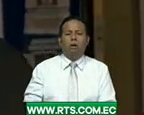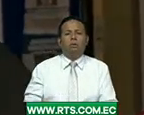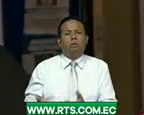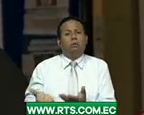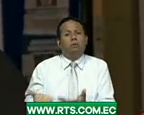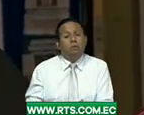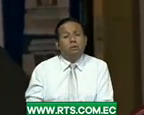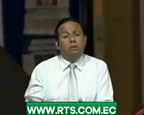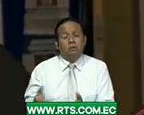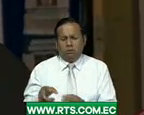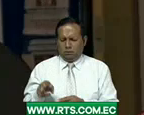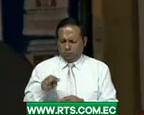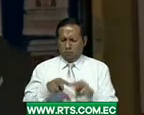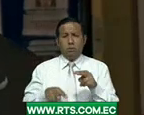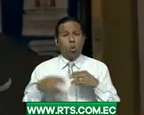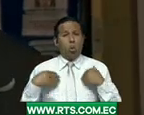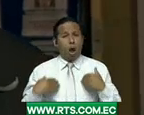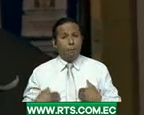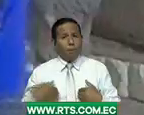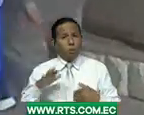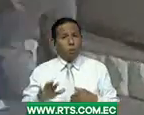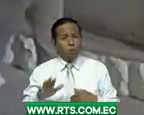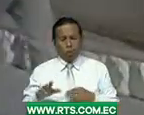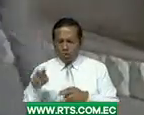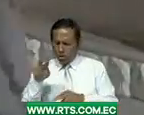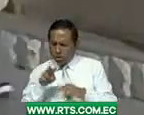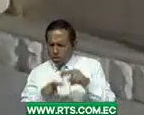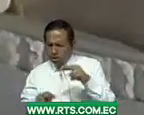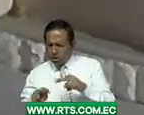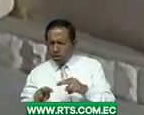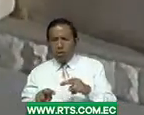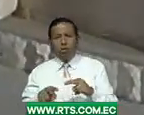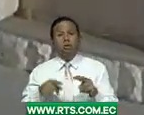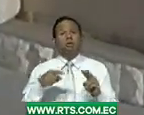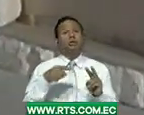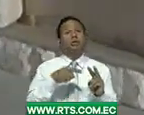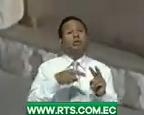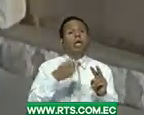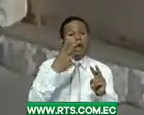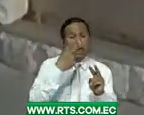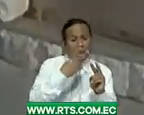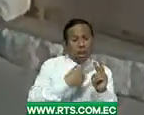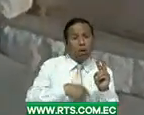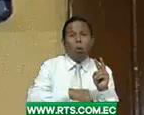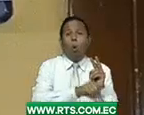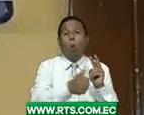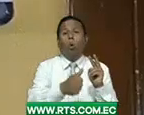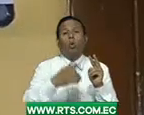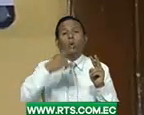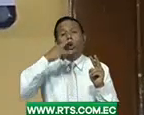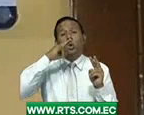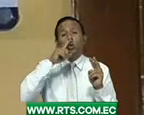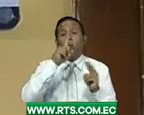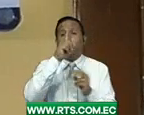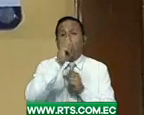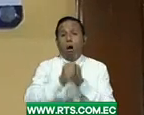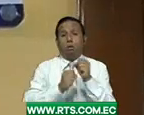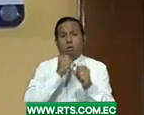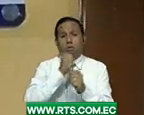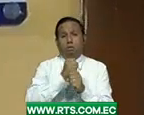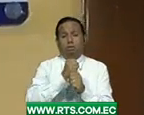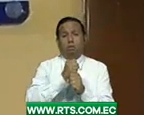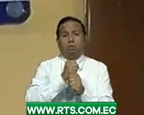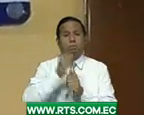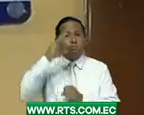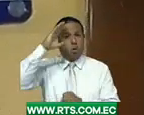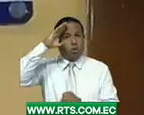que había sufrido maltrato infantil. La pareja tiene otro niño de 1 año de edad. La DINAPEN entregó al menor a